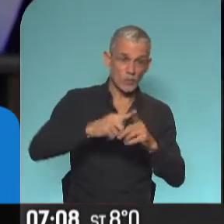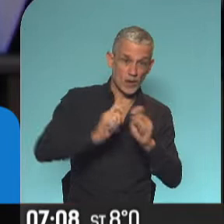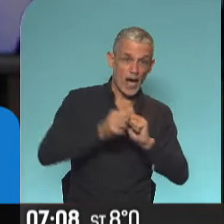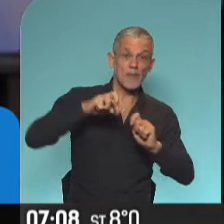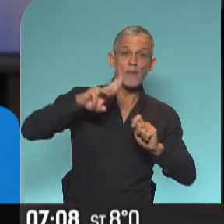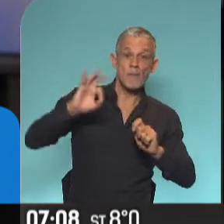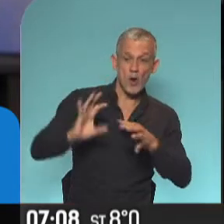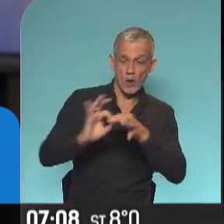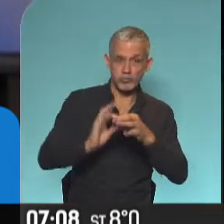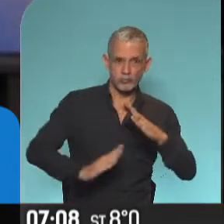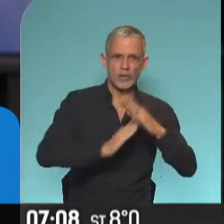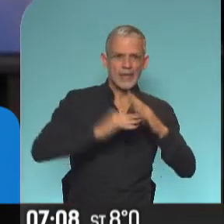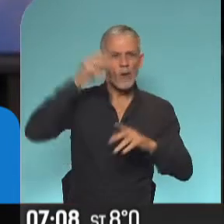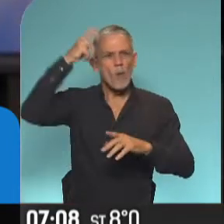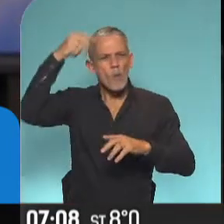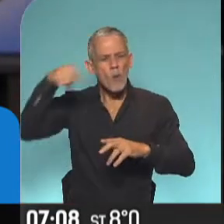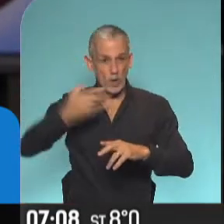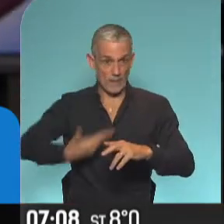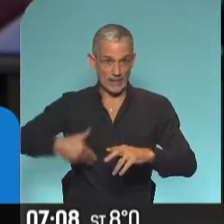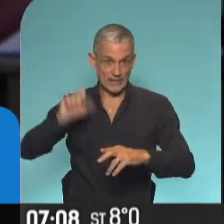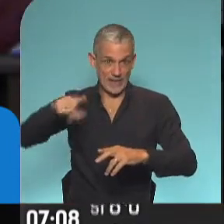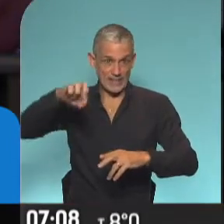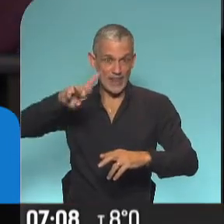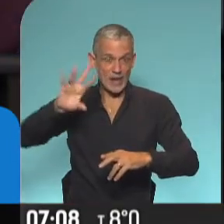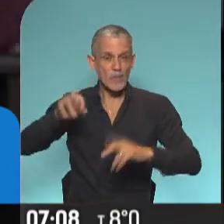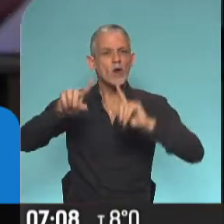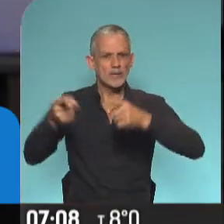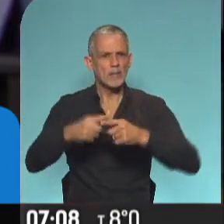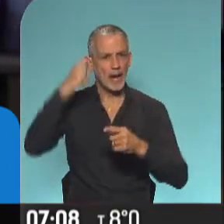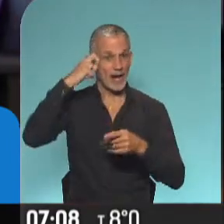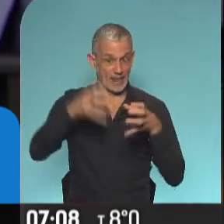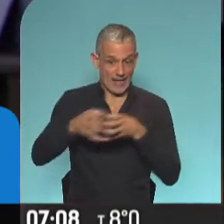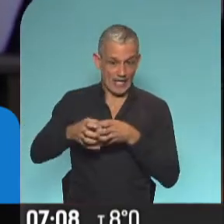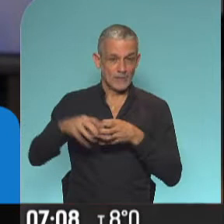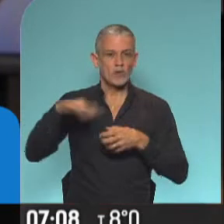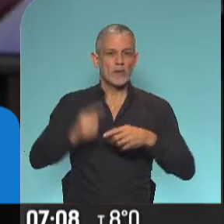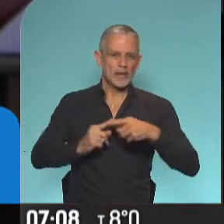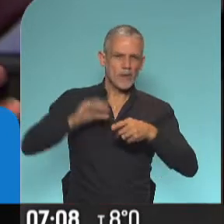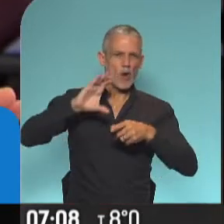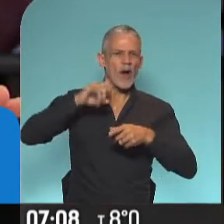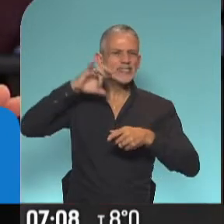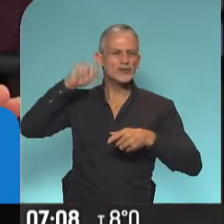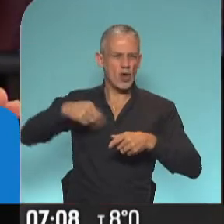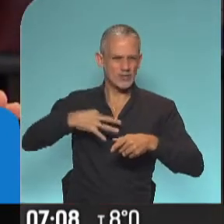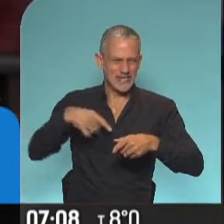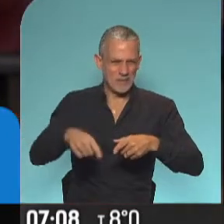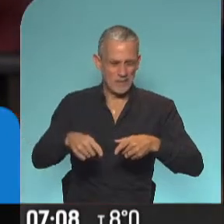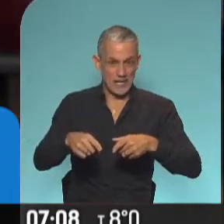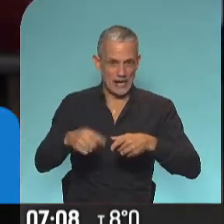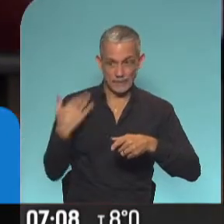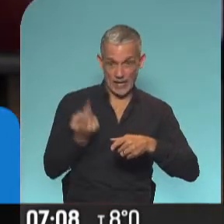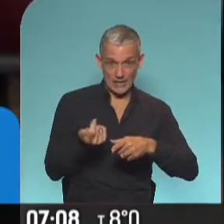Mauricio Macri su líder, Patricia Bullrich la presidenta del PRO, sino que está el radicalismo y la coalición cívica. Tampoco es casualidad que hace pocos